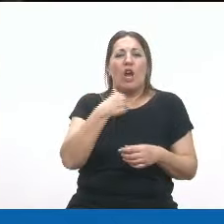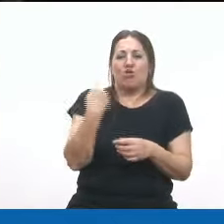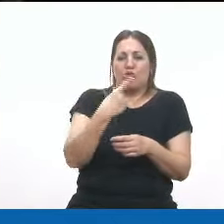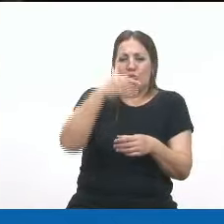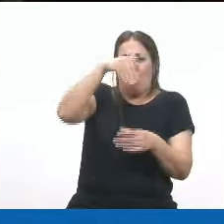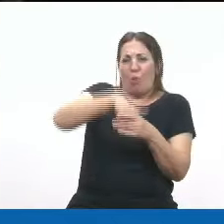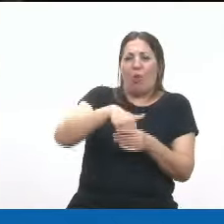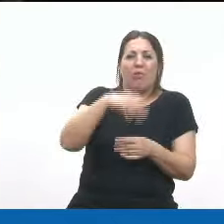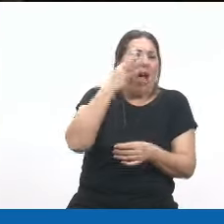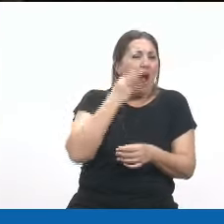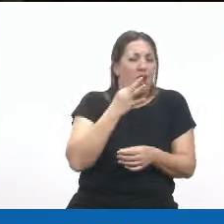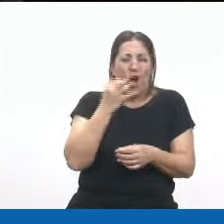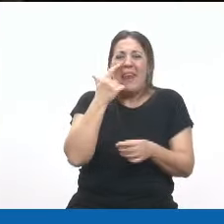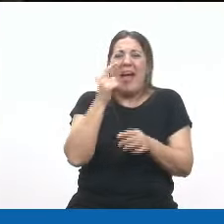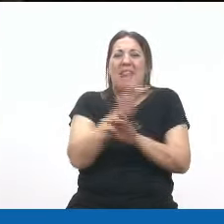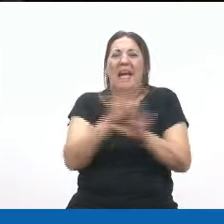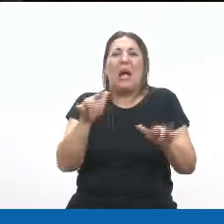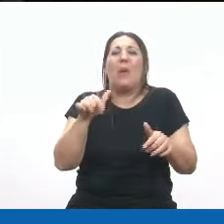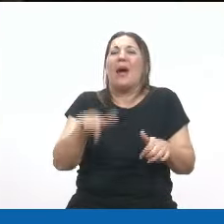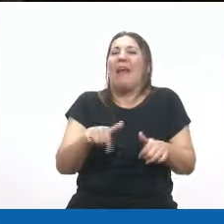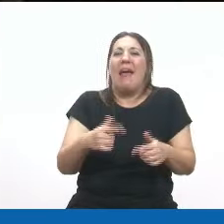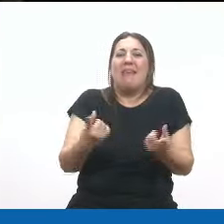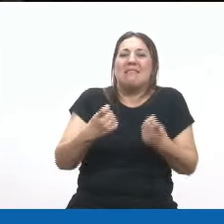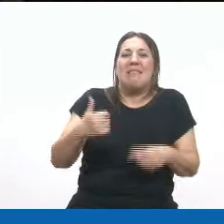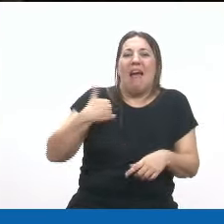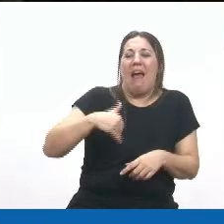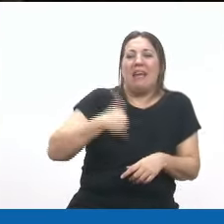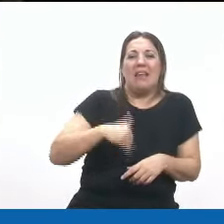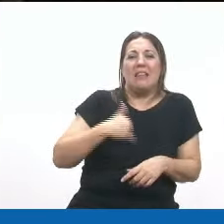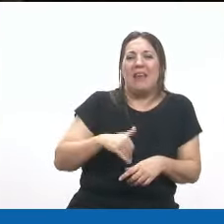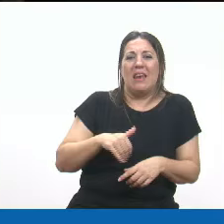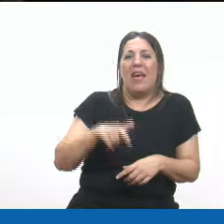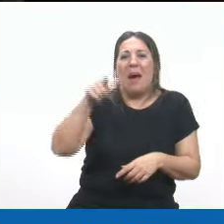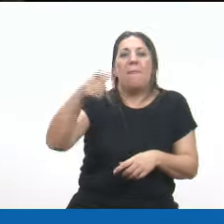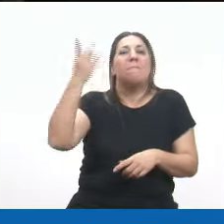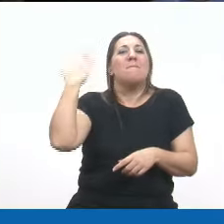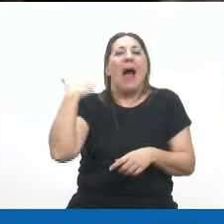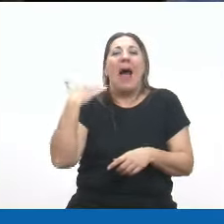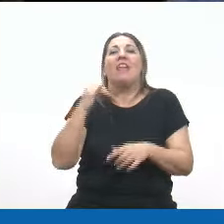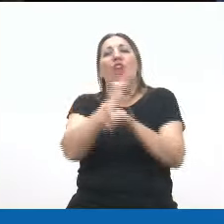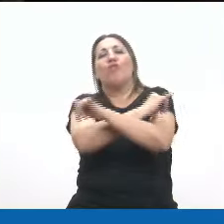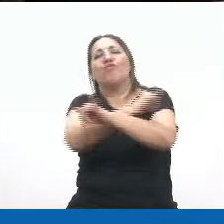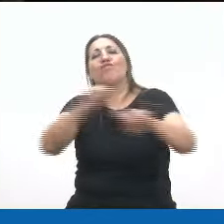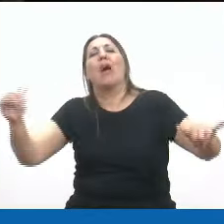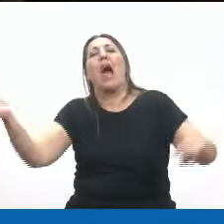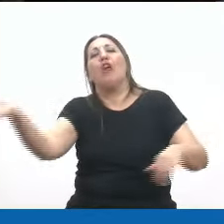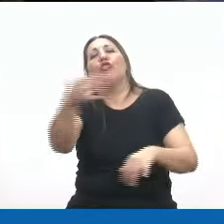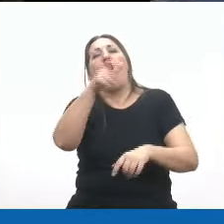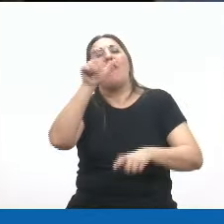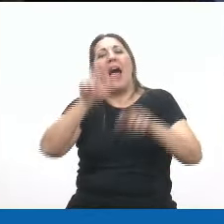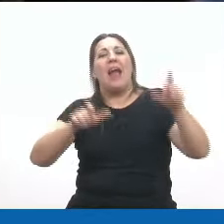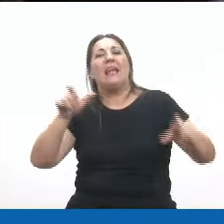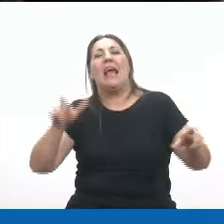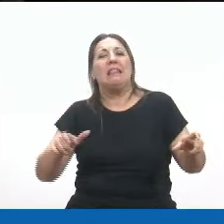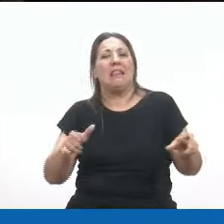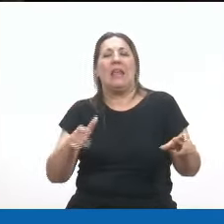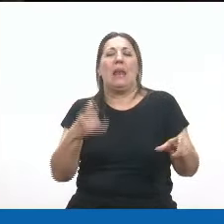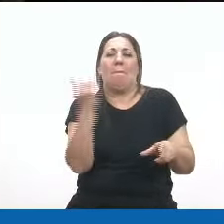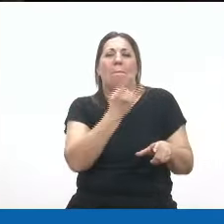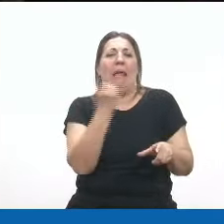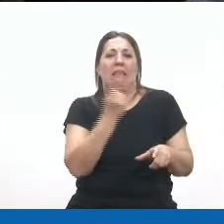tiene que ver con lo que merece la República Argentina y con lo que le vendieron a todos los argentinos para que los votaran